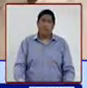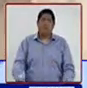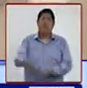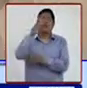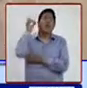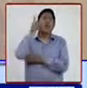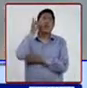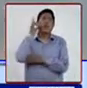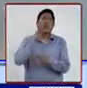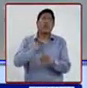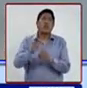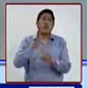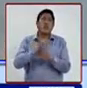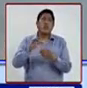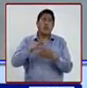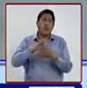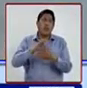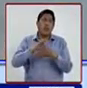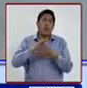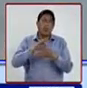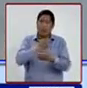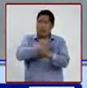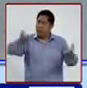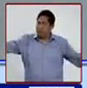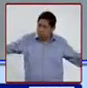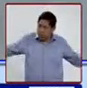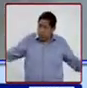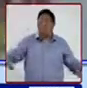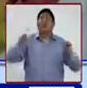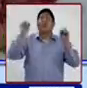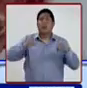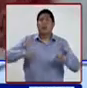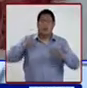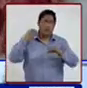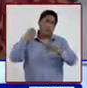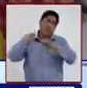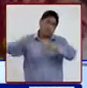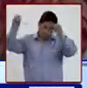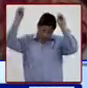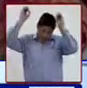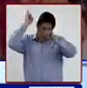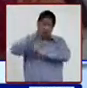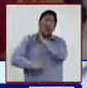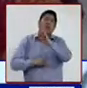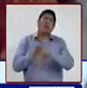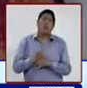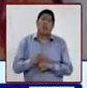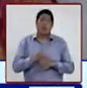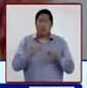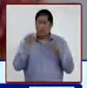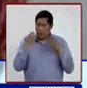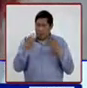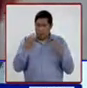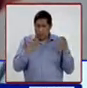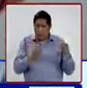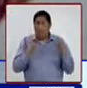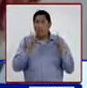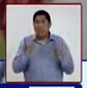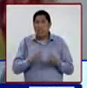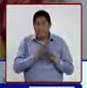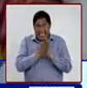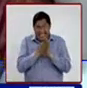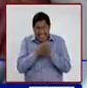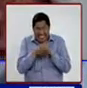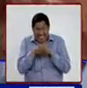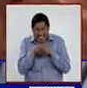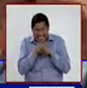Suficiente carne, no solamente para abastecer íntegramente al consumo nacional, sino también para exportar. Se han detectado algunos focos, ¿no?, de gente interesada,